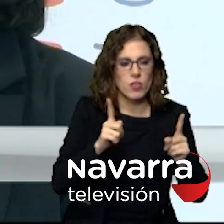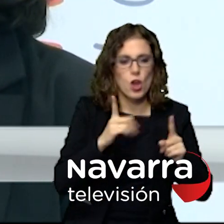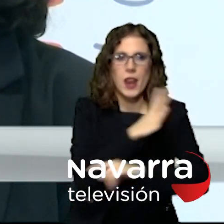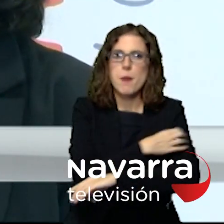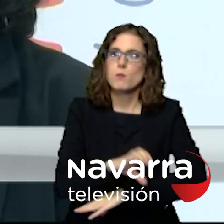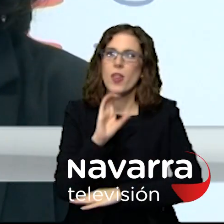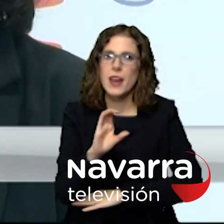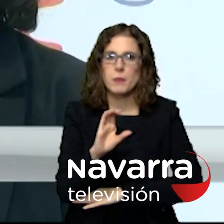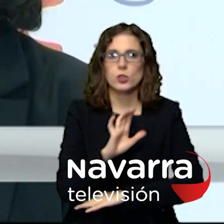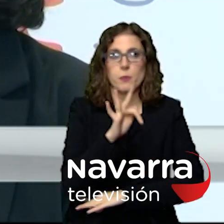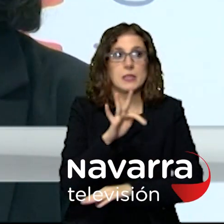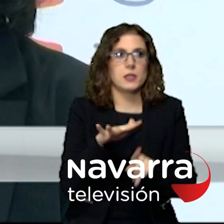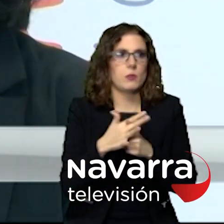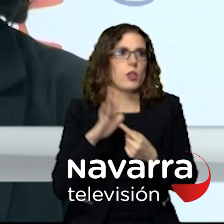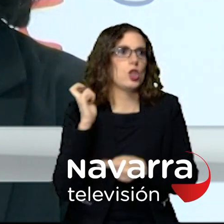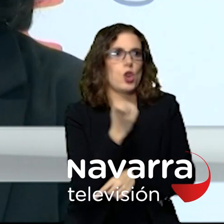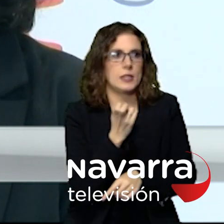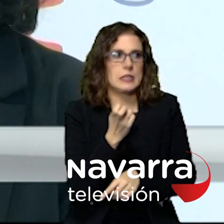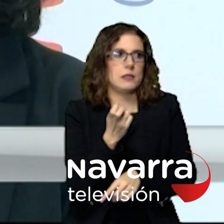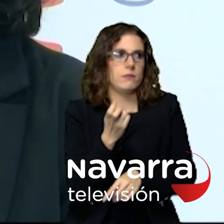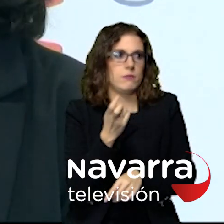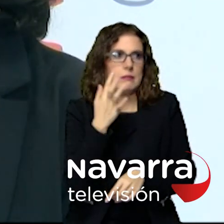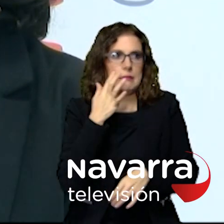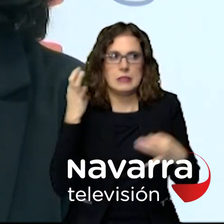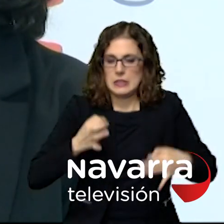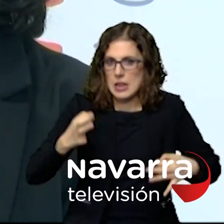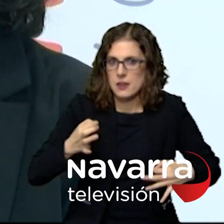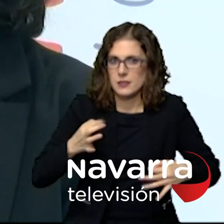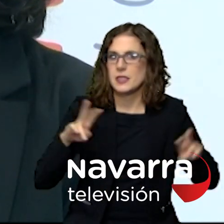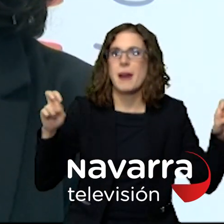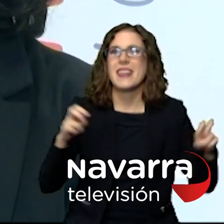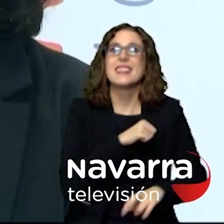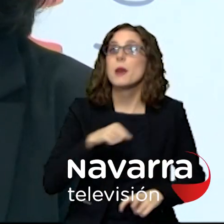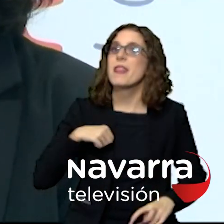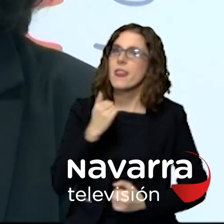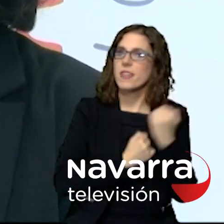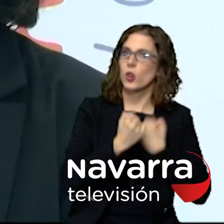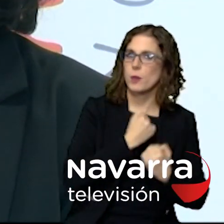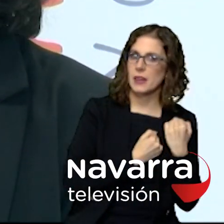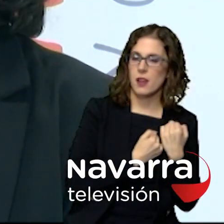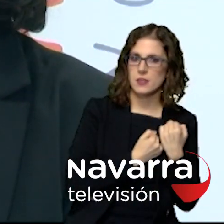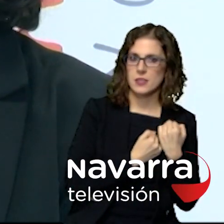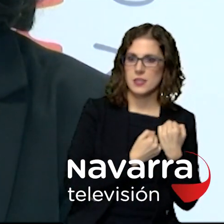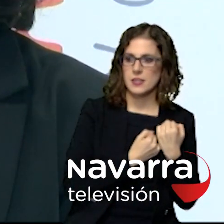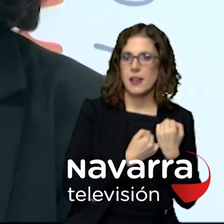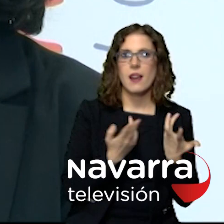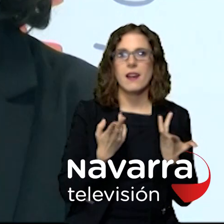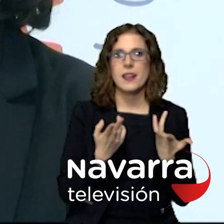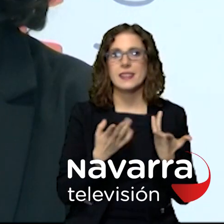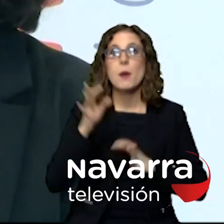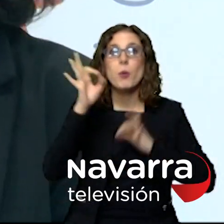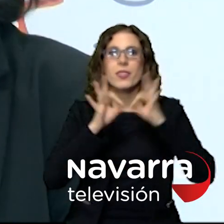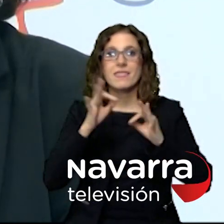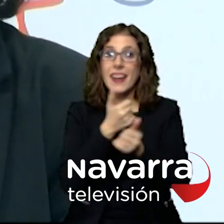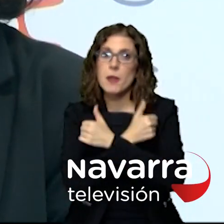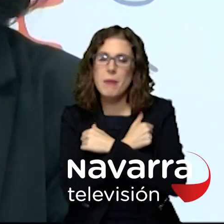realidades que es verdad, o sea, la independencia económica, cuál es el acceso al empleo, la tasa de desempleo de